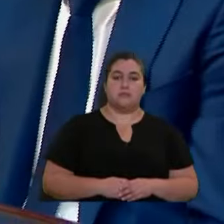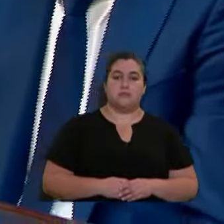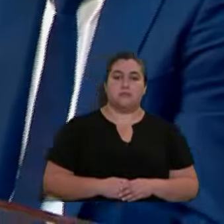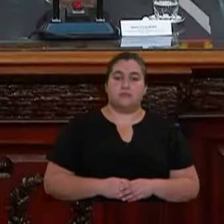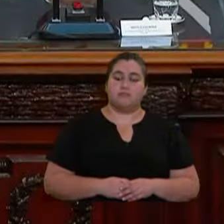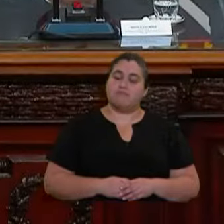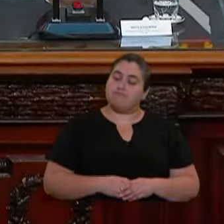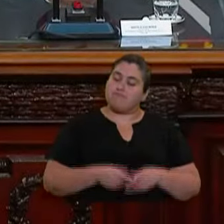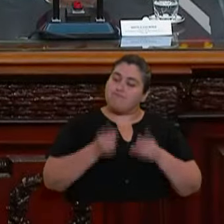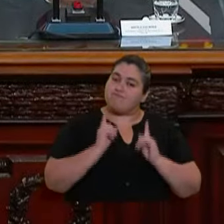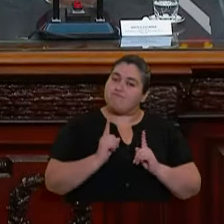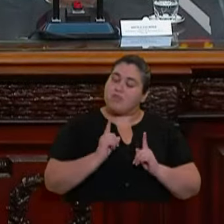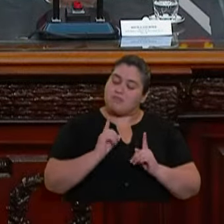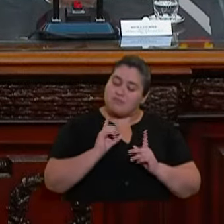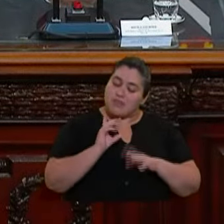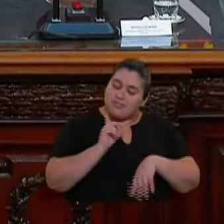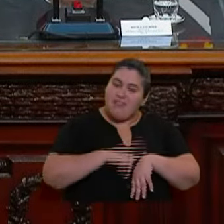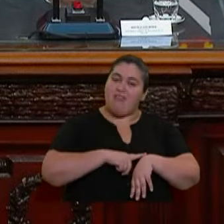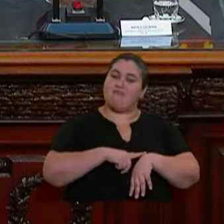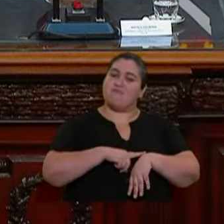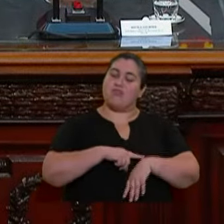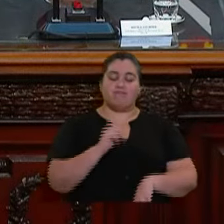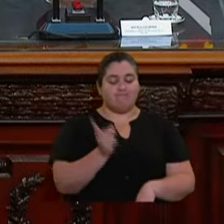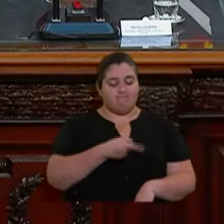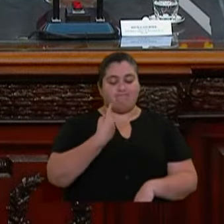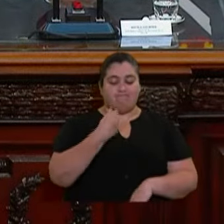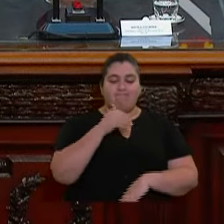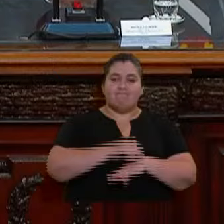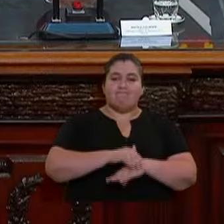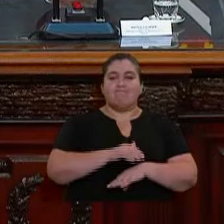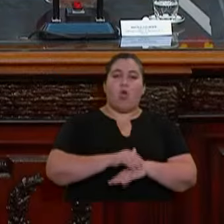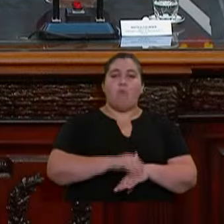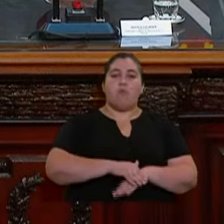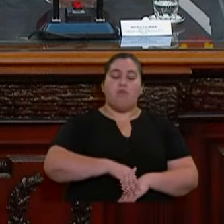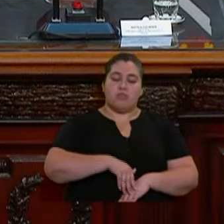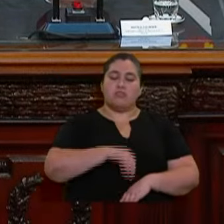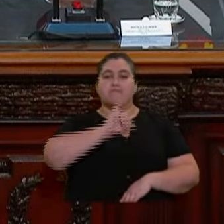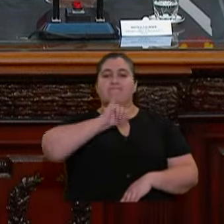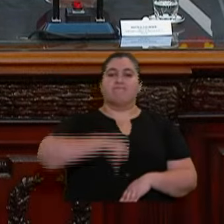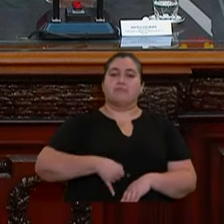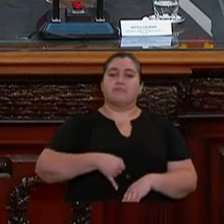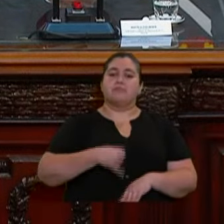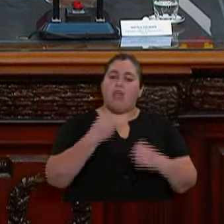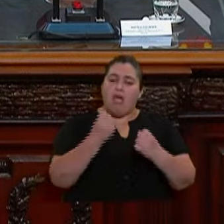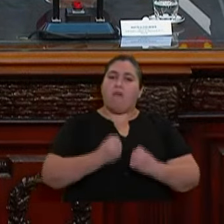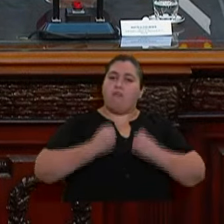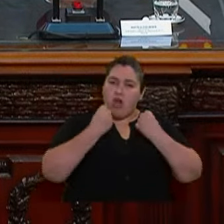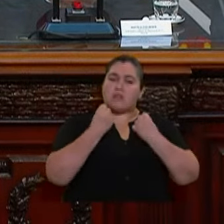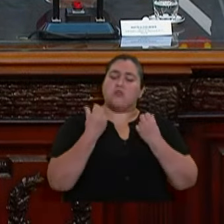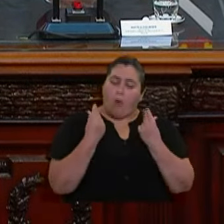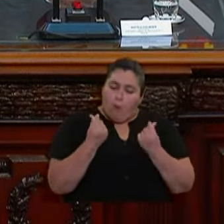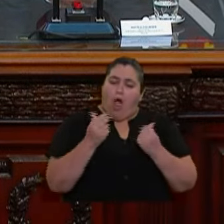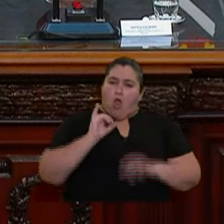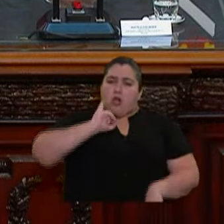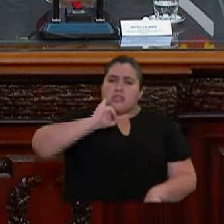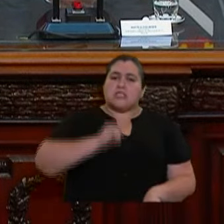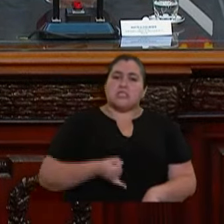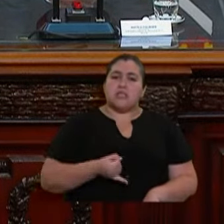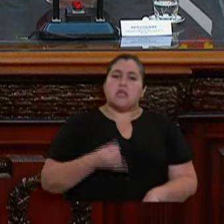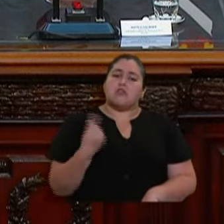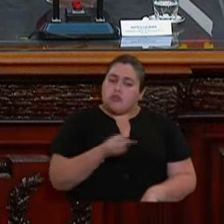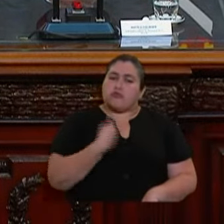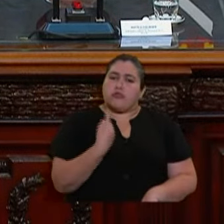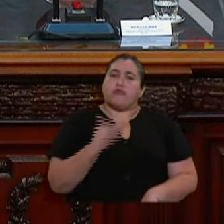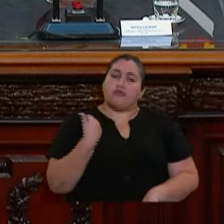Pero al mismo tiempo, asumimos un compromiso con los argentinos de que el esfuerzo iba a valer la pena, porque hacerlos nos